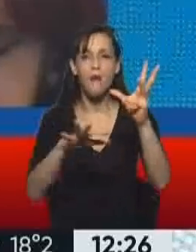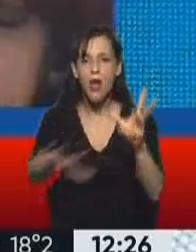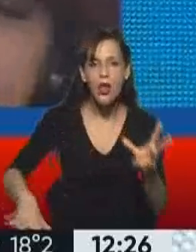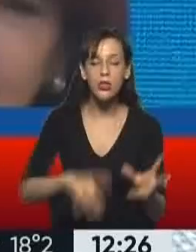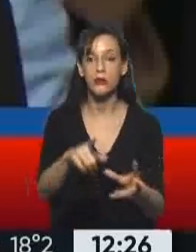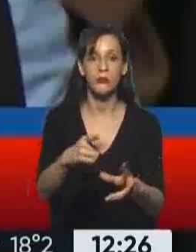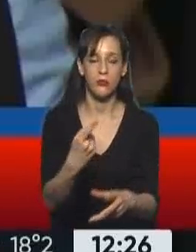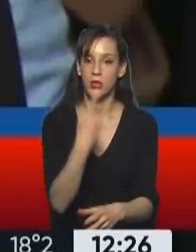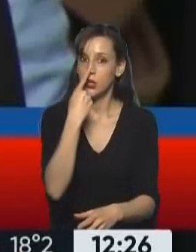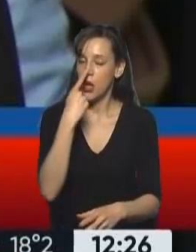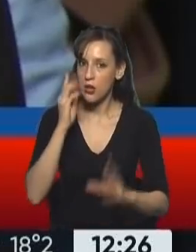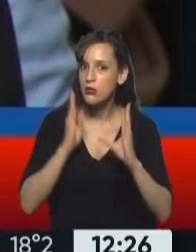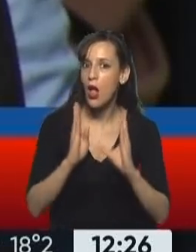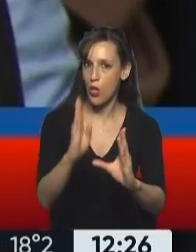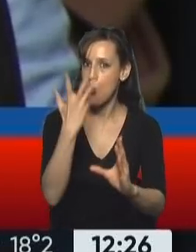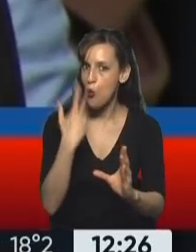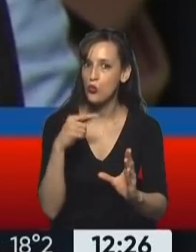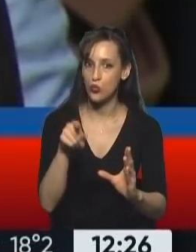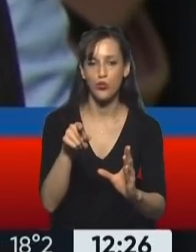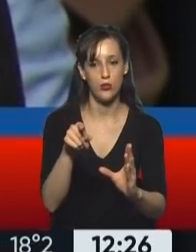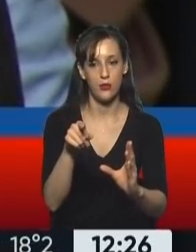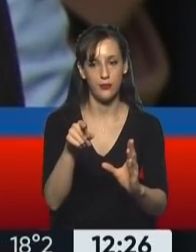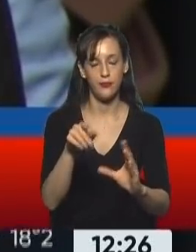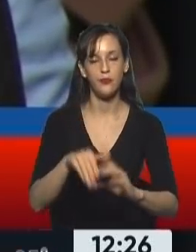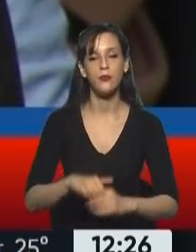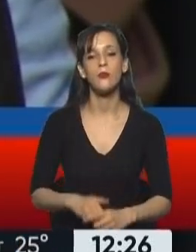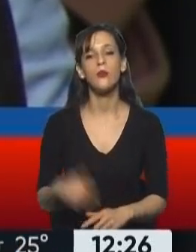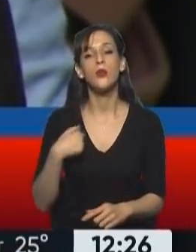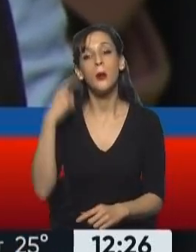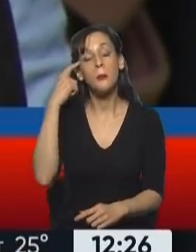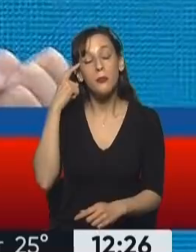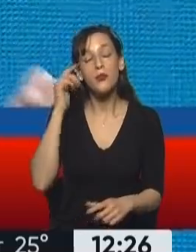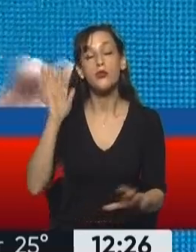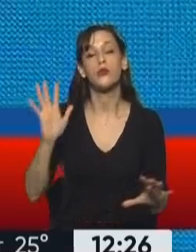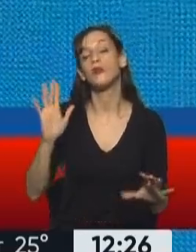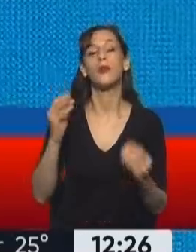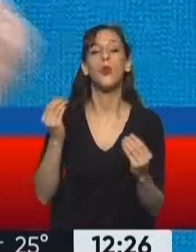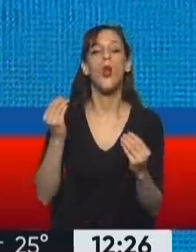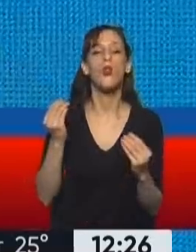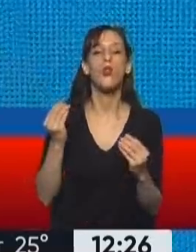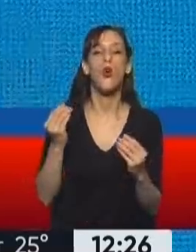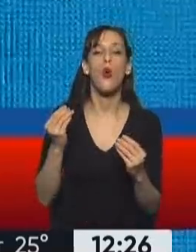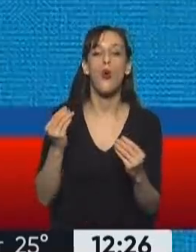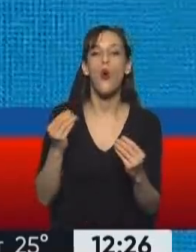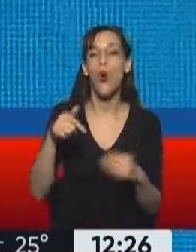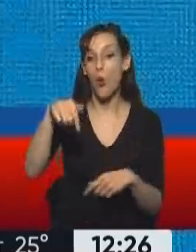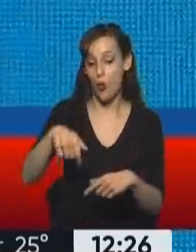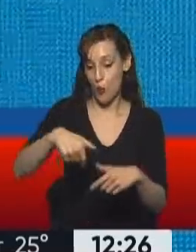Entonces, yo creo que cuando vayamos a pedir la compañía de la sociedad en esta